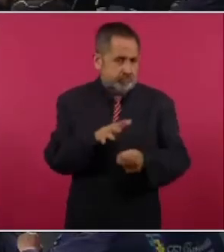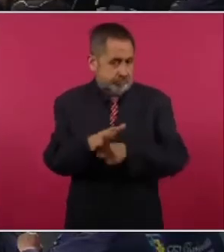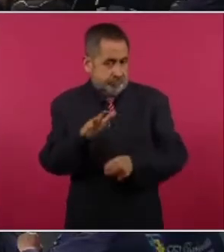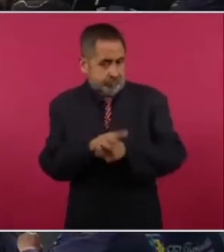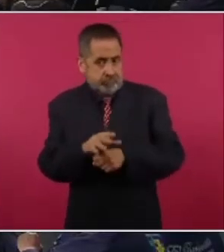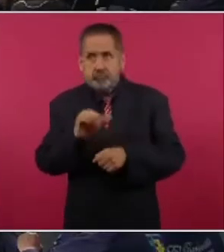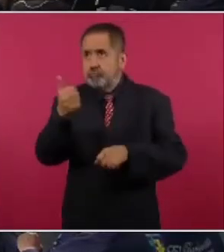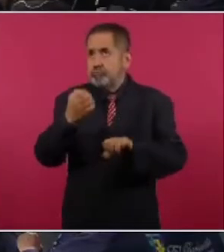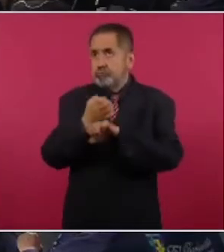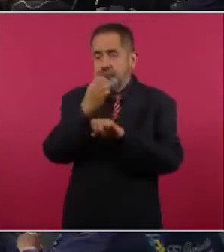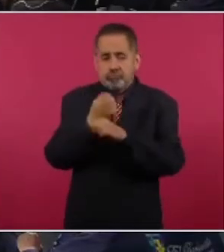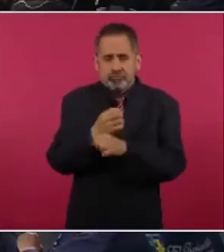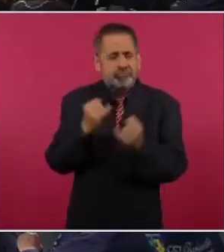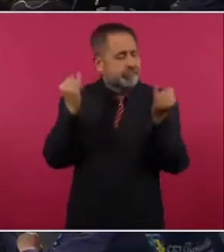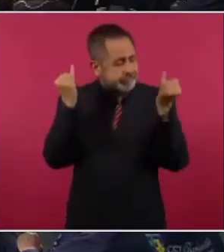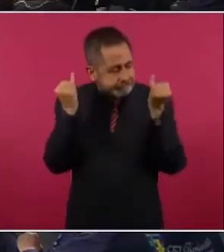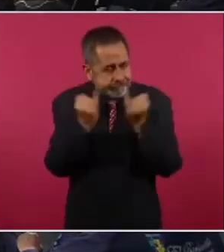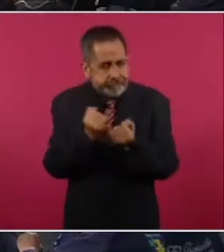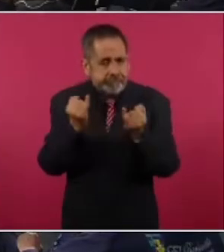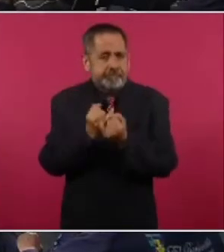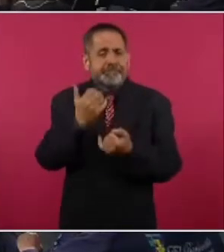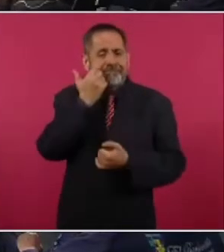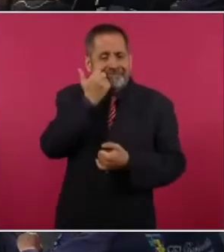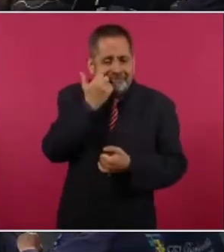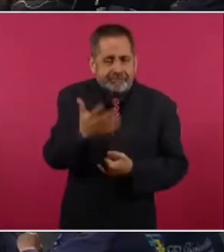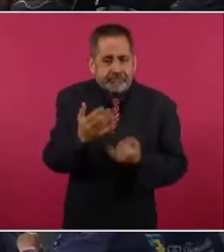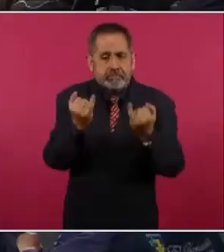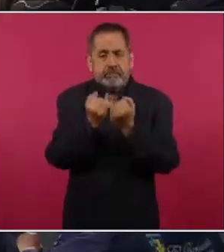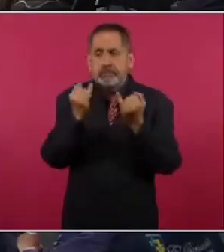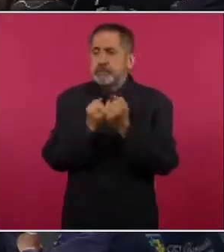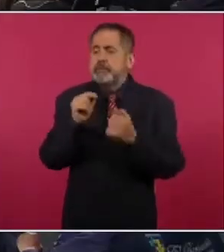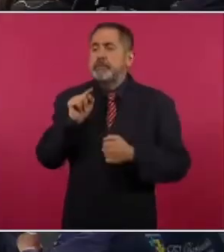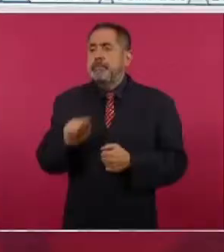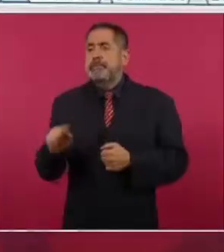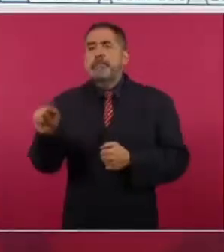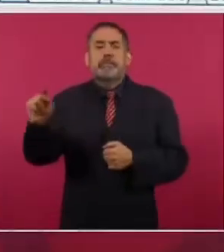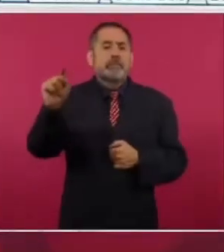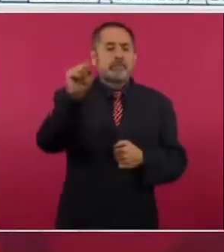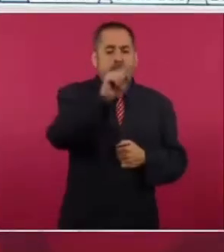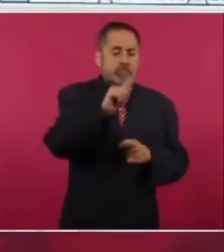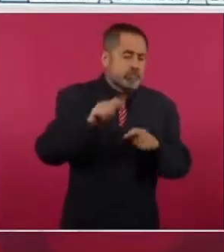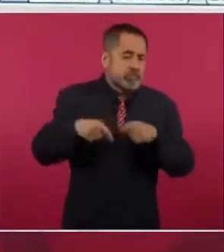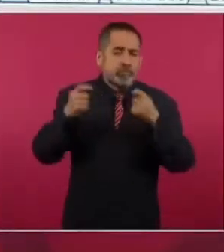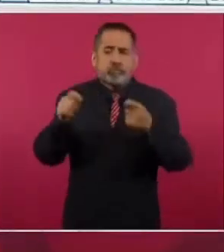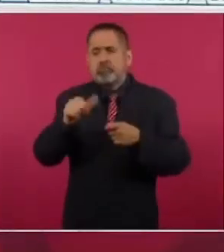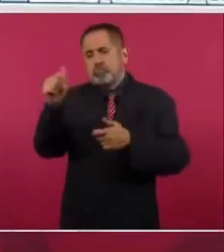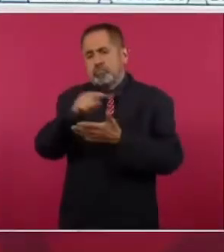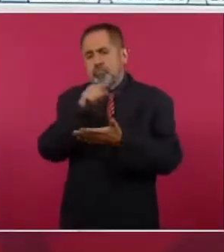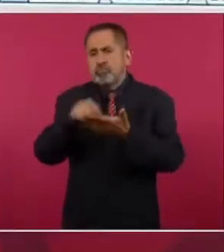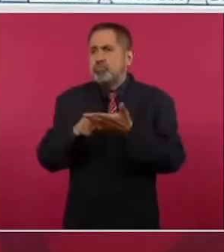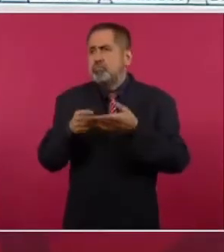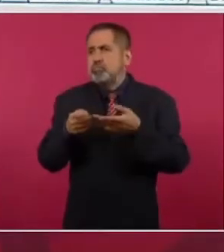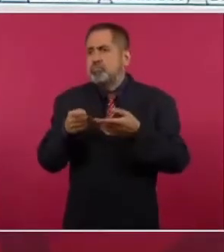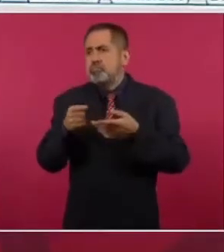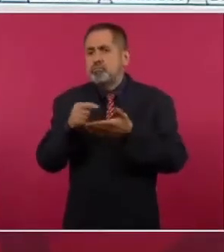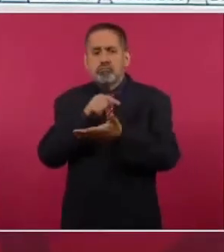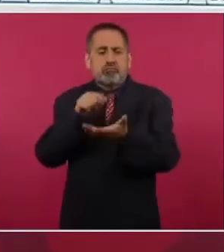otras instituciones, sea la que se le ofrezca y puedan obtener las personas que viven en estos